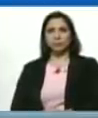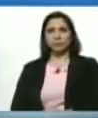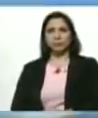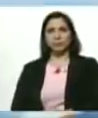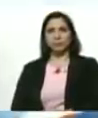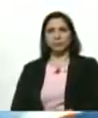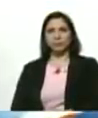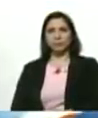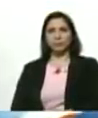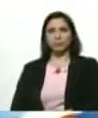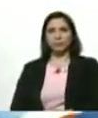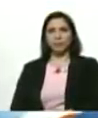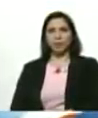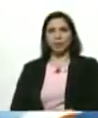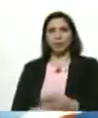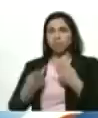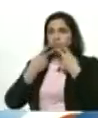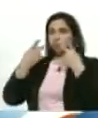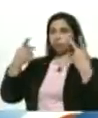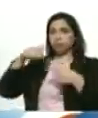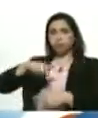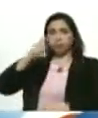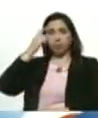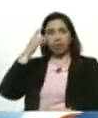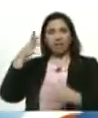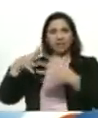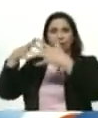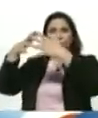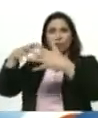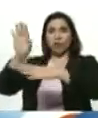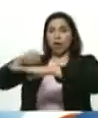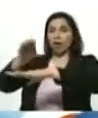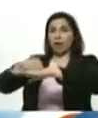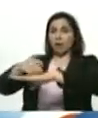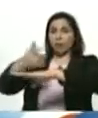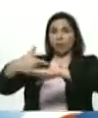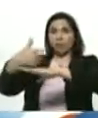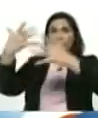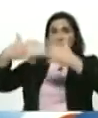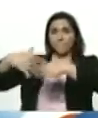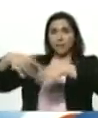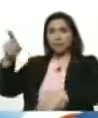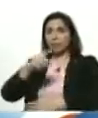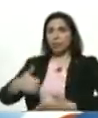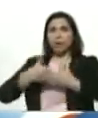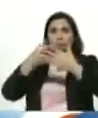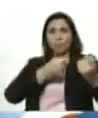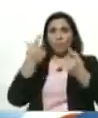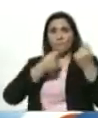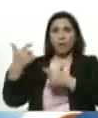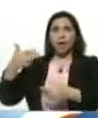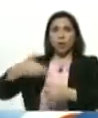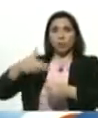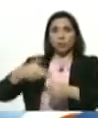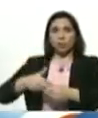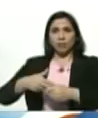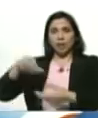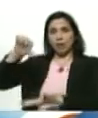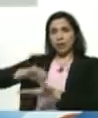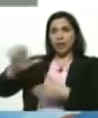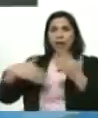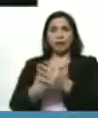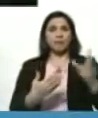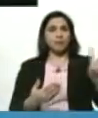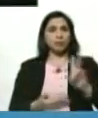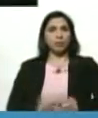hoy eeuu advierte a gobiernos y empresas que no ayuden a los envíos de combustibles de gran a